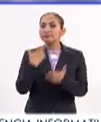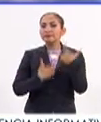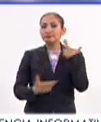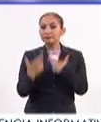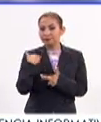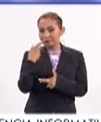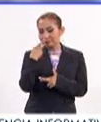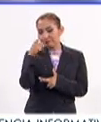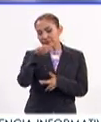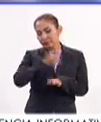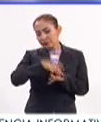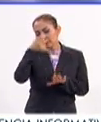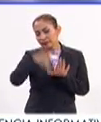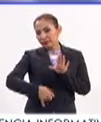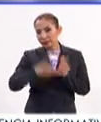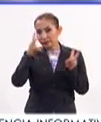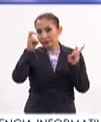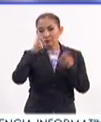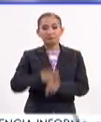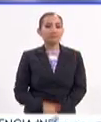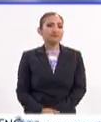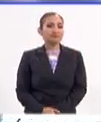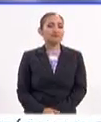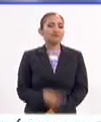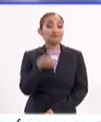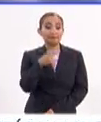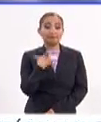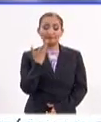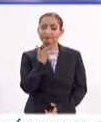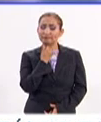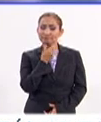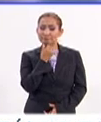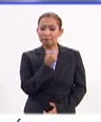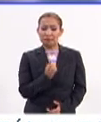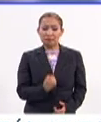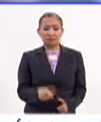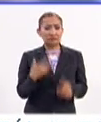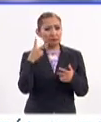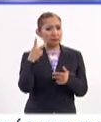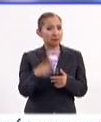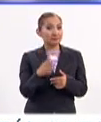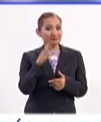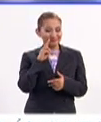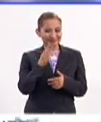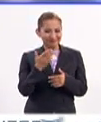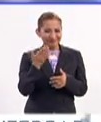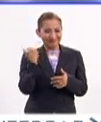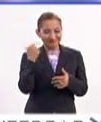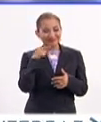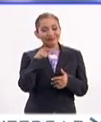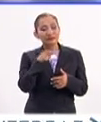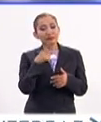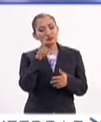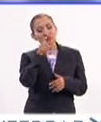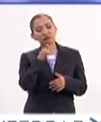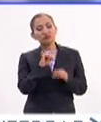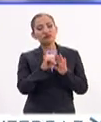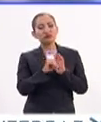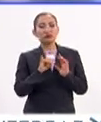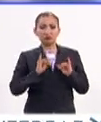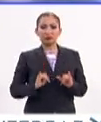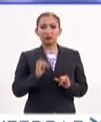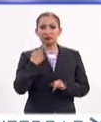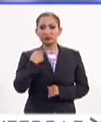regreso, precisamente para profundizar al respecto. Así es, una de esas figuras en México que, como bien lo decías, ha generado la identidad de